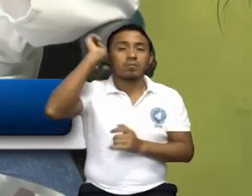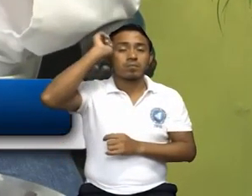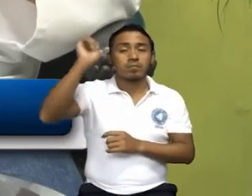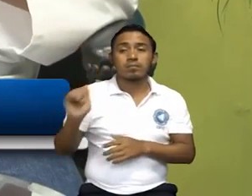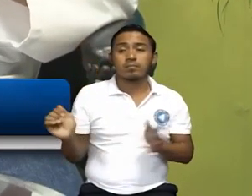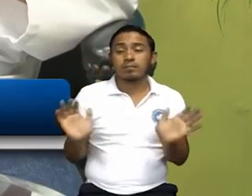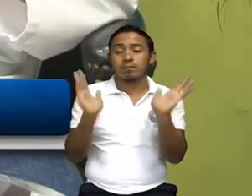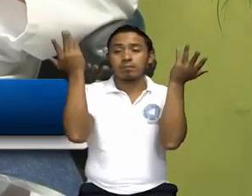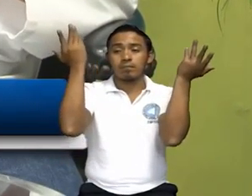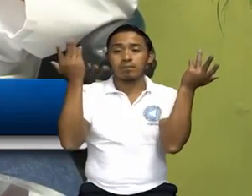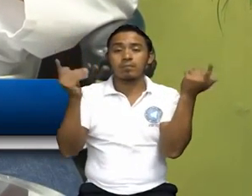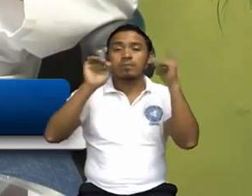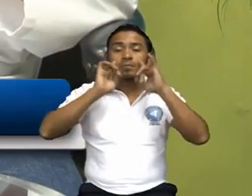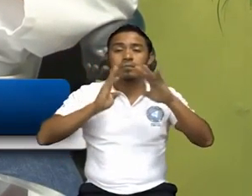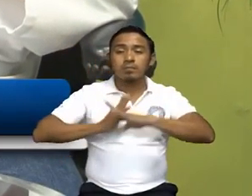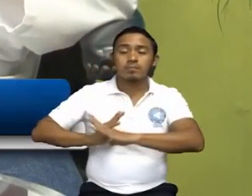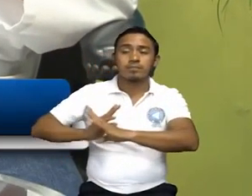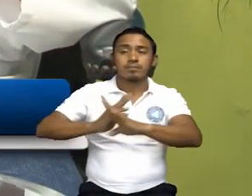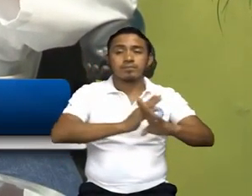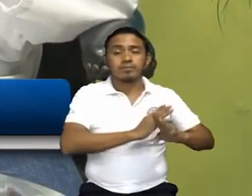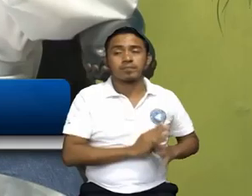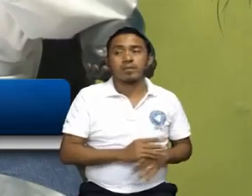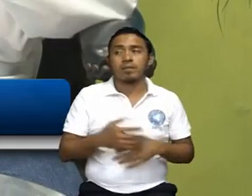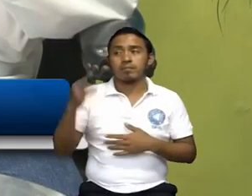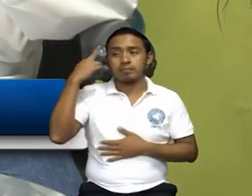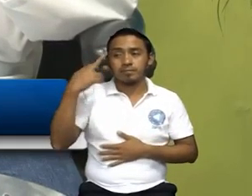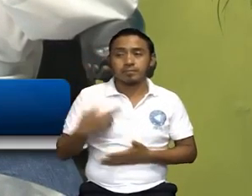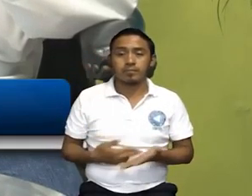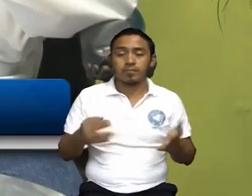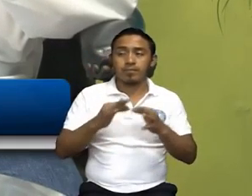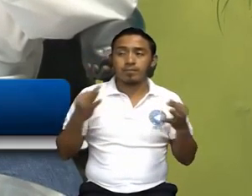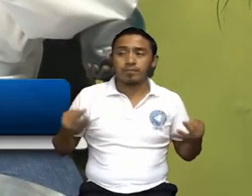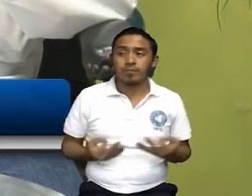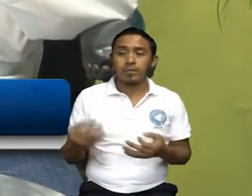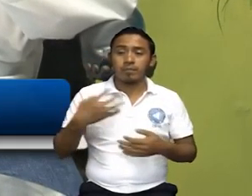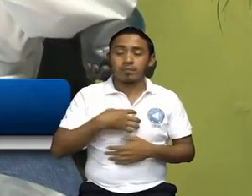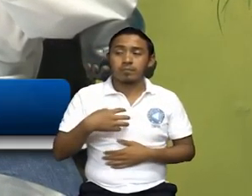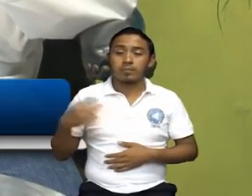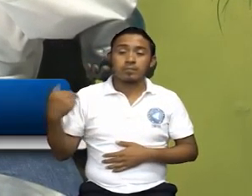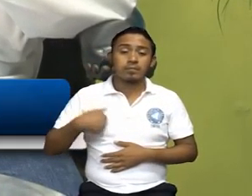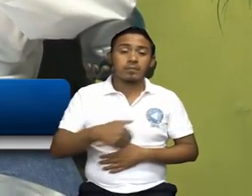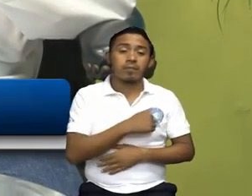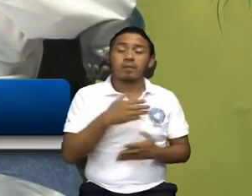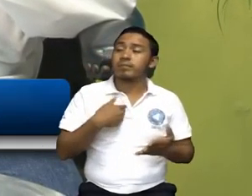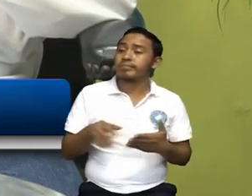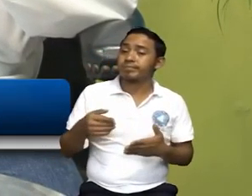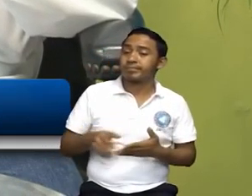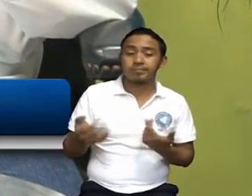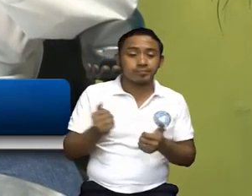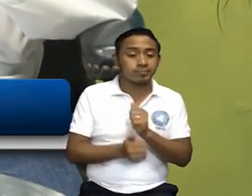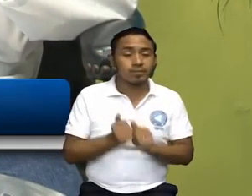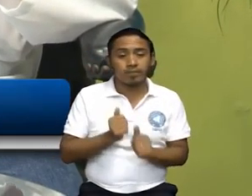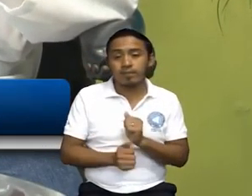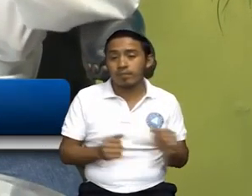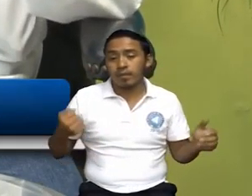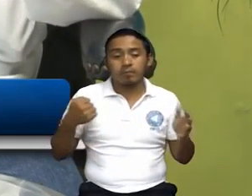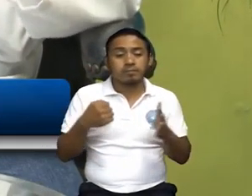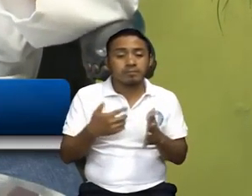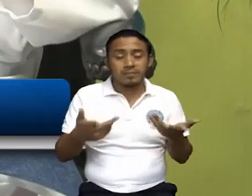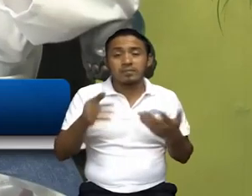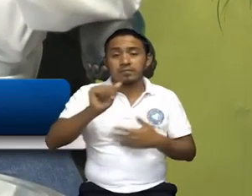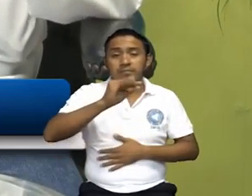mayores, porque eso nos va a ayudar a prevenir. Entonces, recordar a la familia que esos miembros son susceptibles a estos tipos de accidentes en el hogar y hay